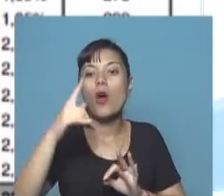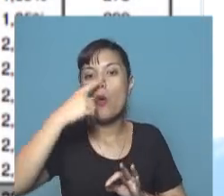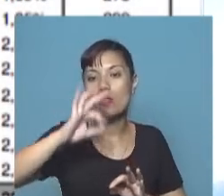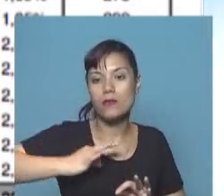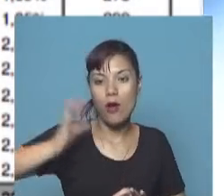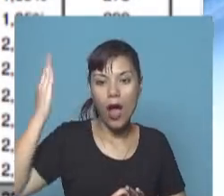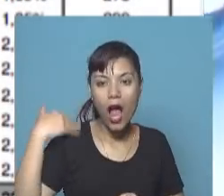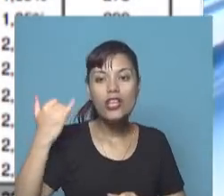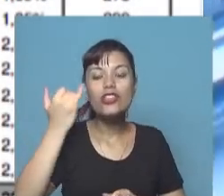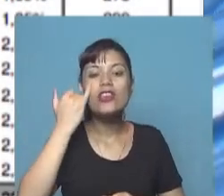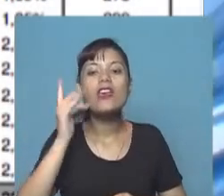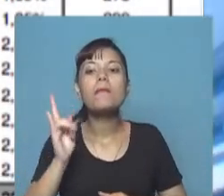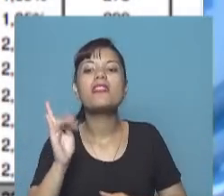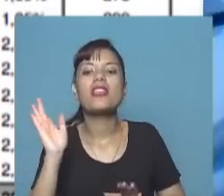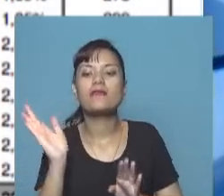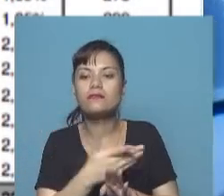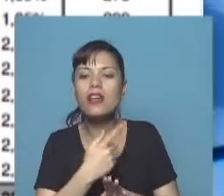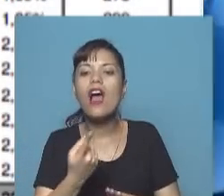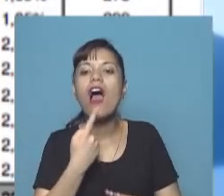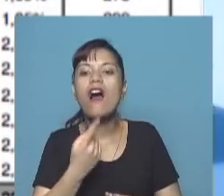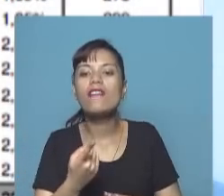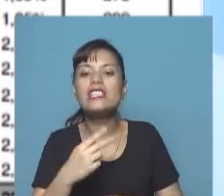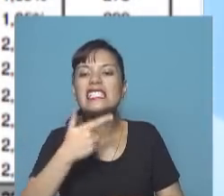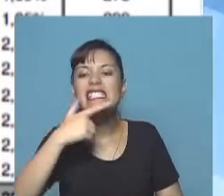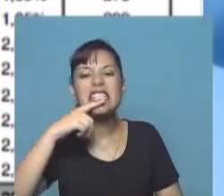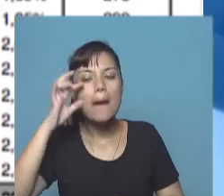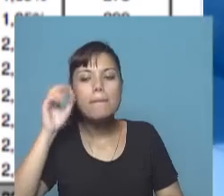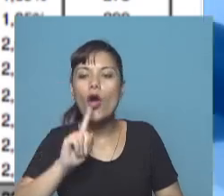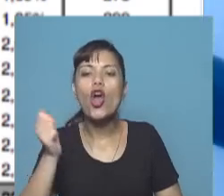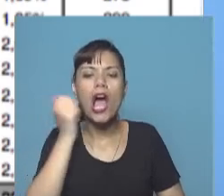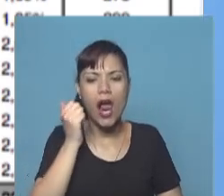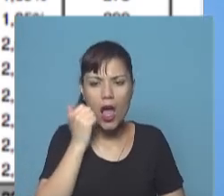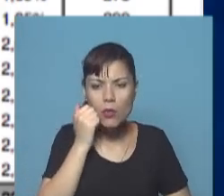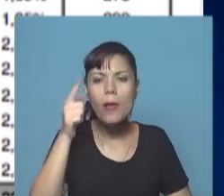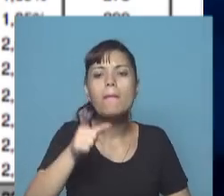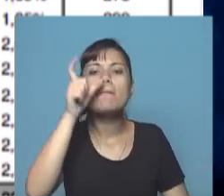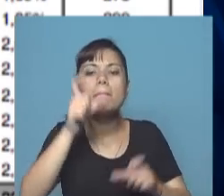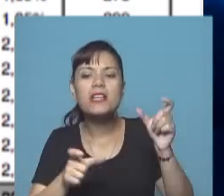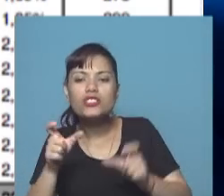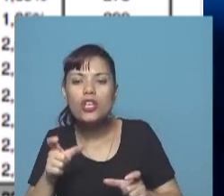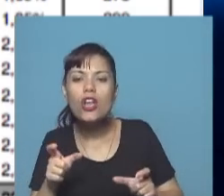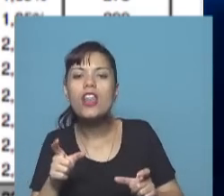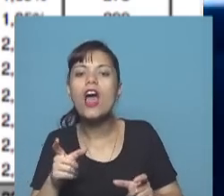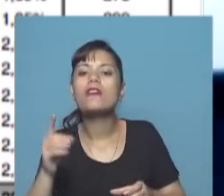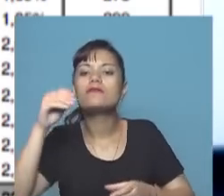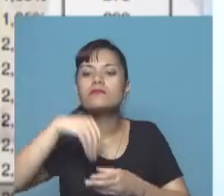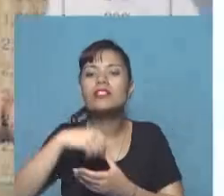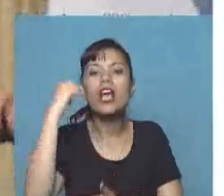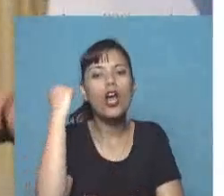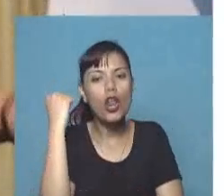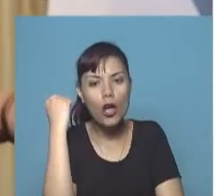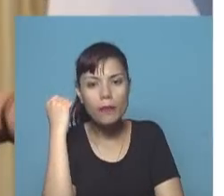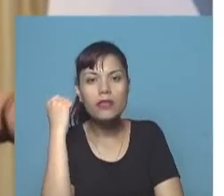año y desmentir a quienes hablan de cepo. No son caraduras, son personajes y corporaciones